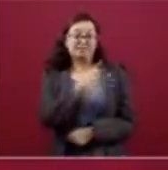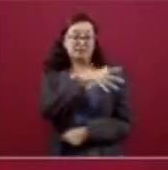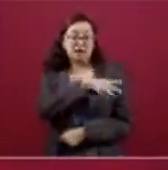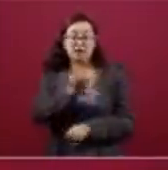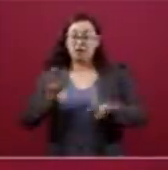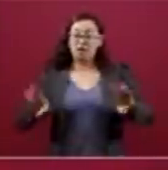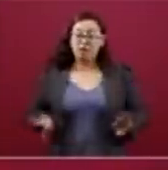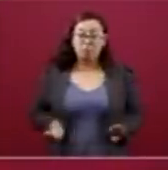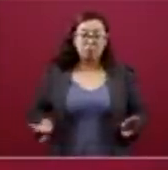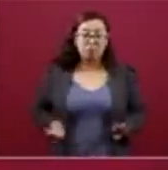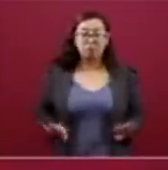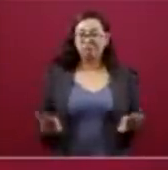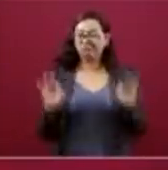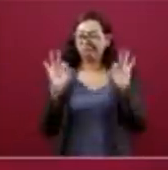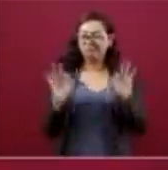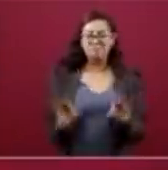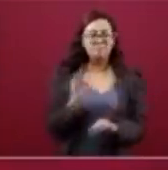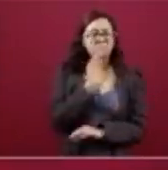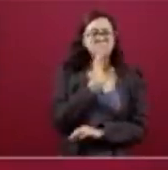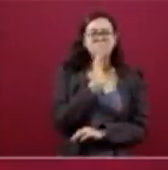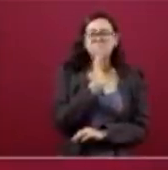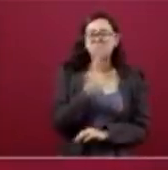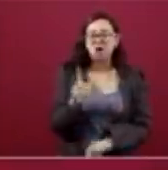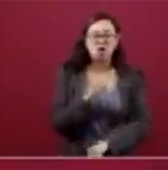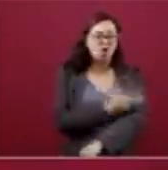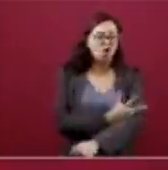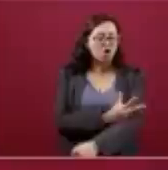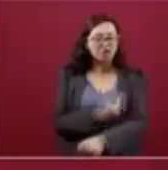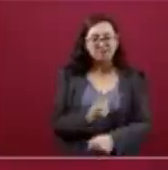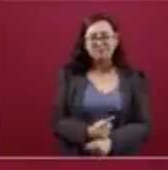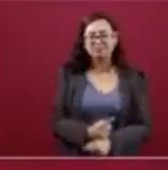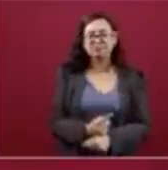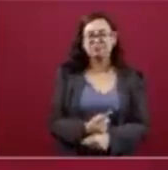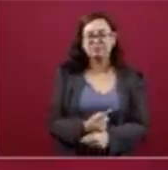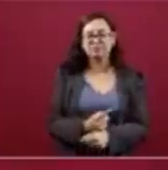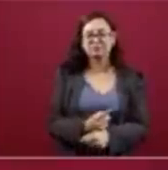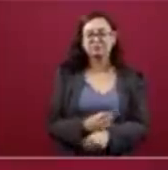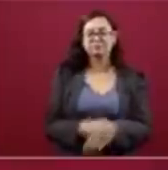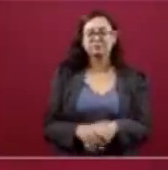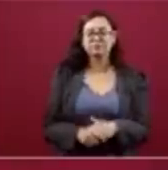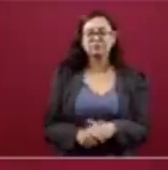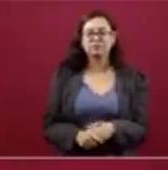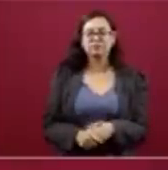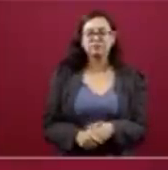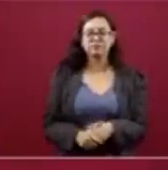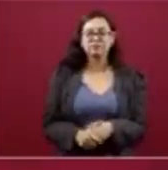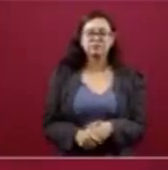principios, extraordinario, un hombre honesto. Y en